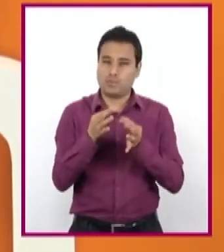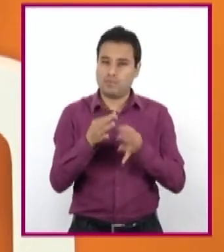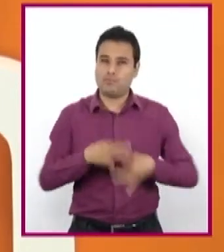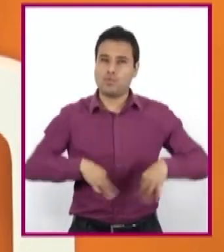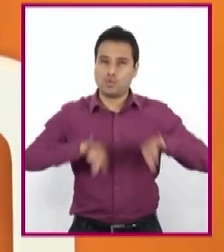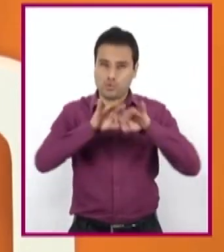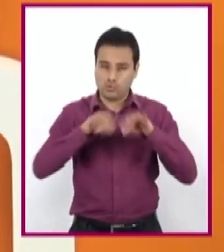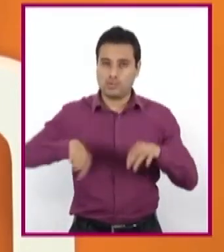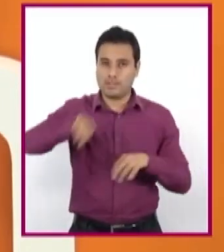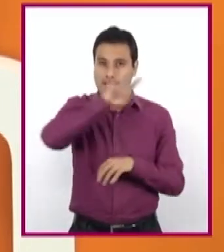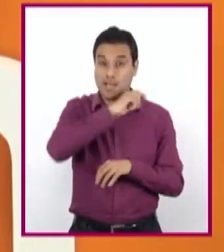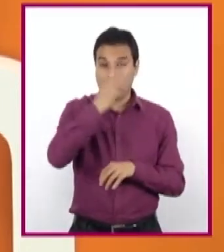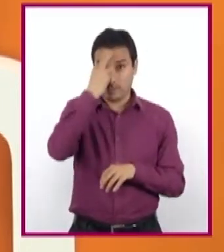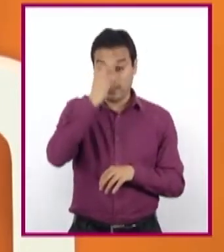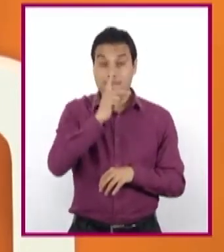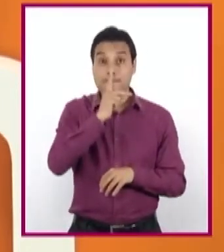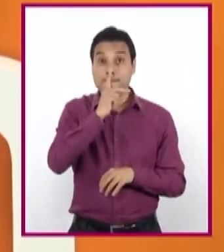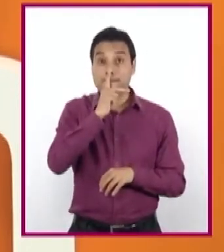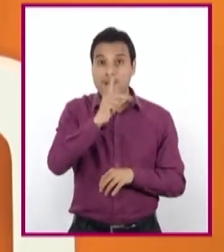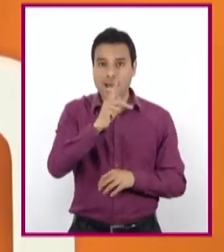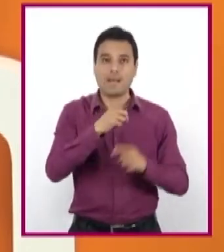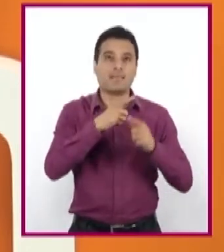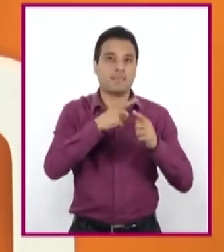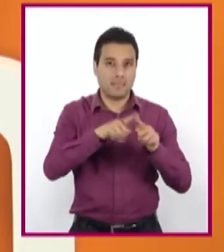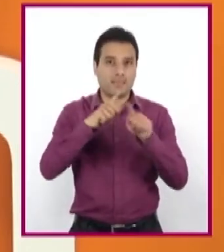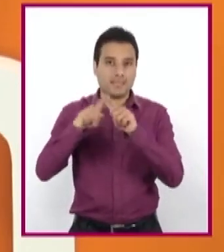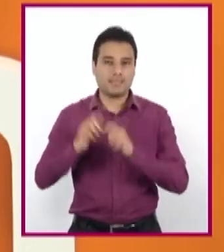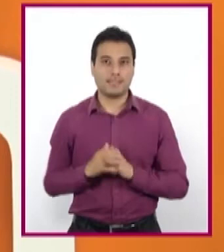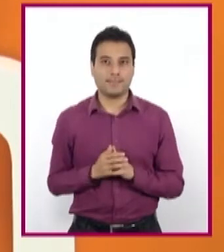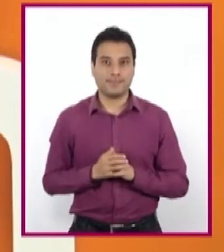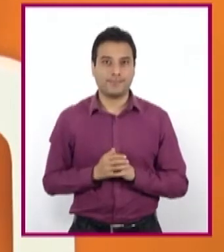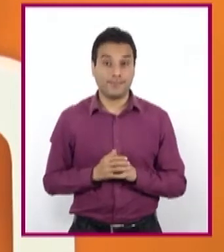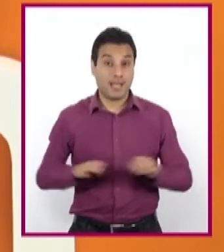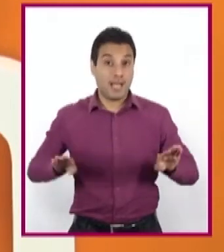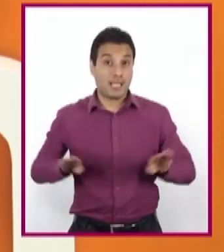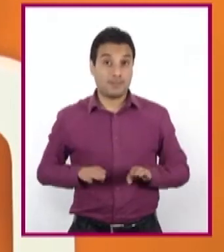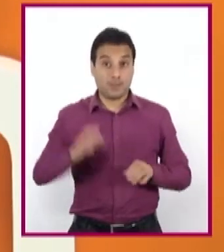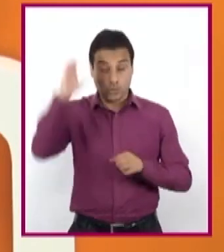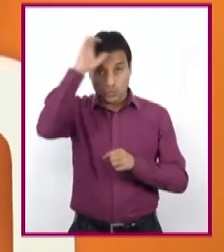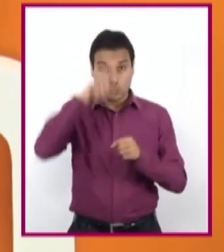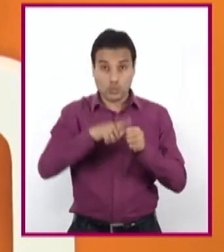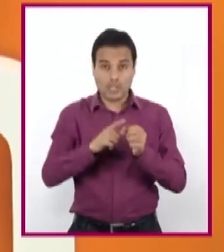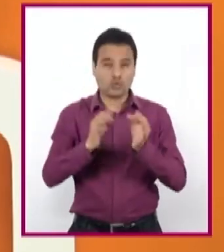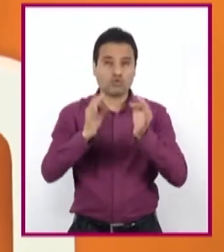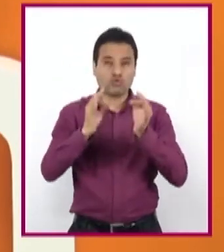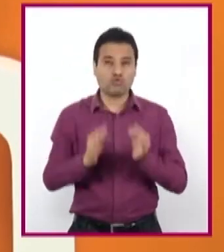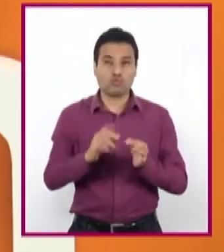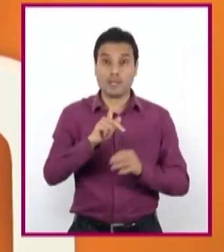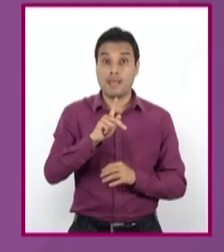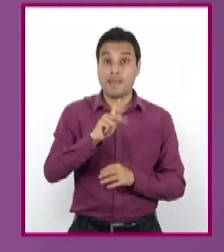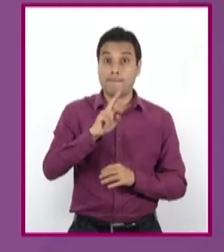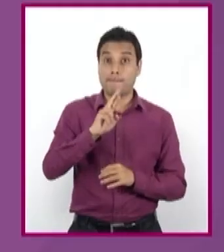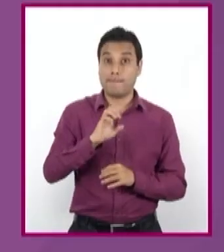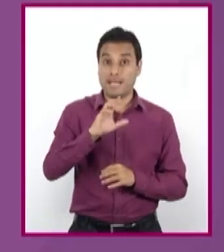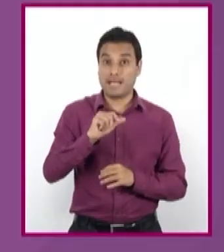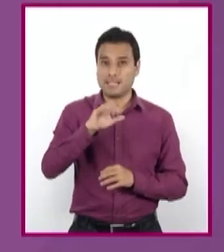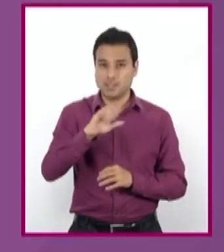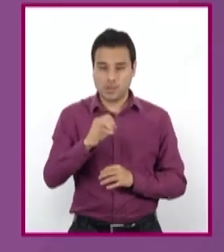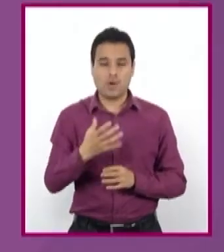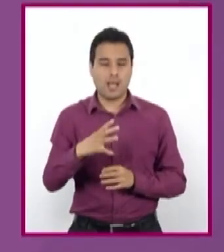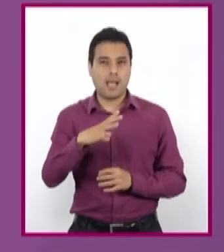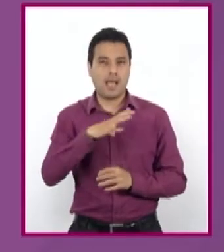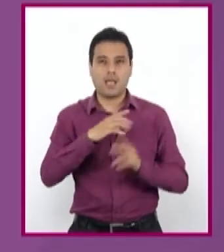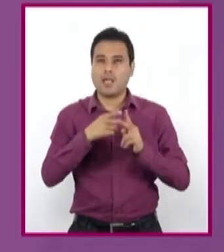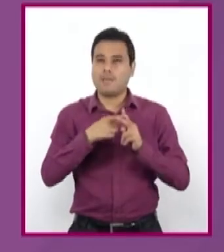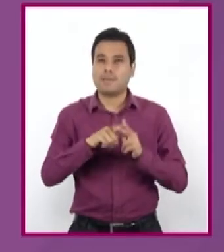importante recordar la palabra diversidad. Los aspectos culturales del preclásico pueden observarse en la aparición de